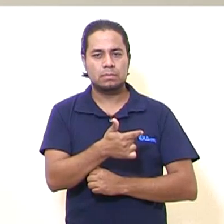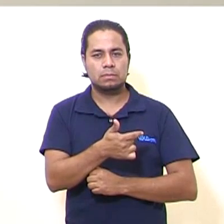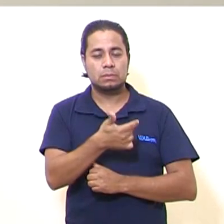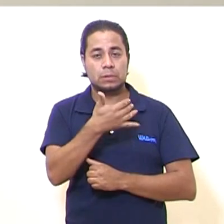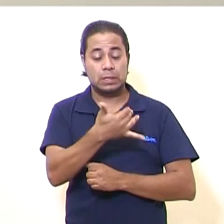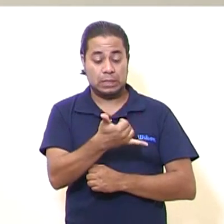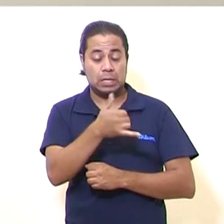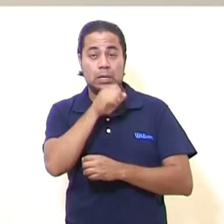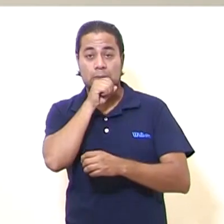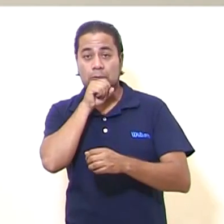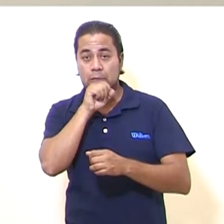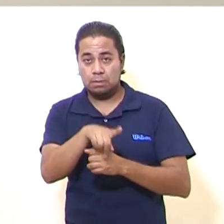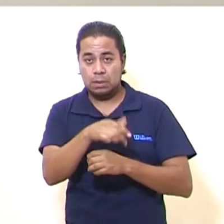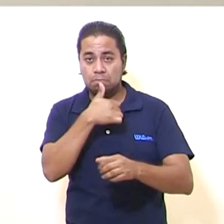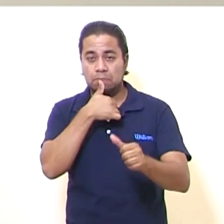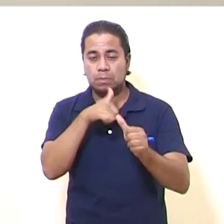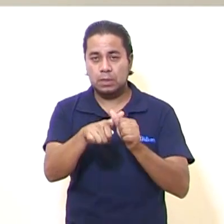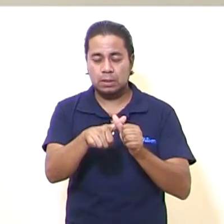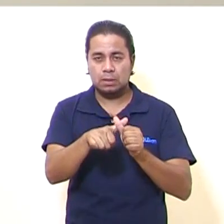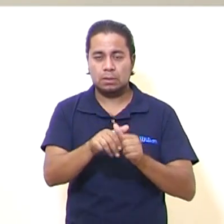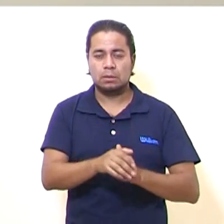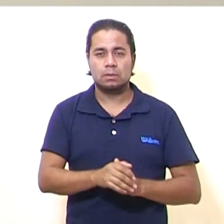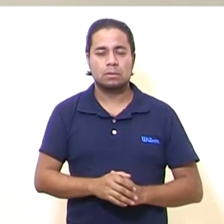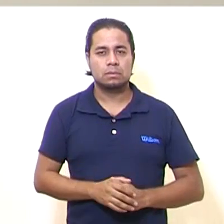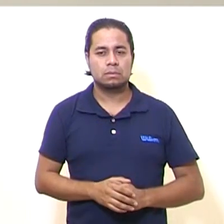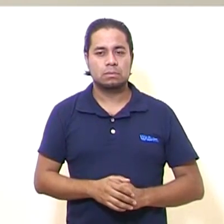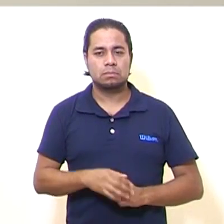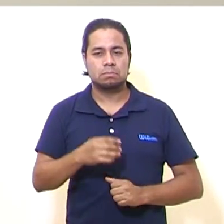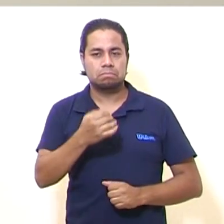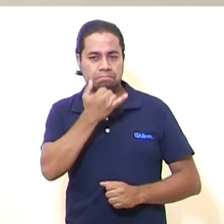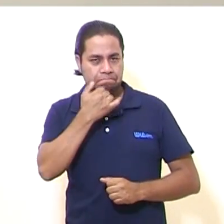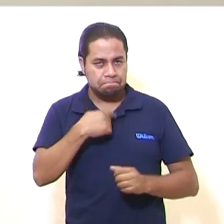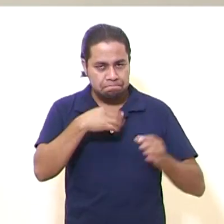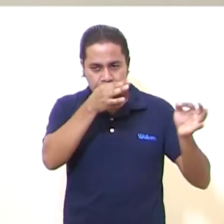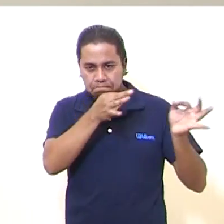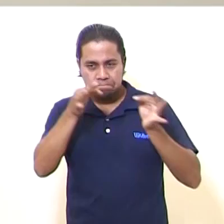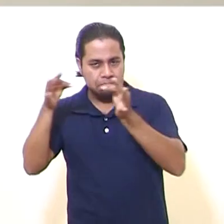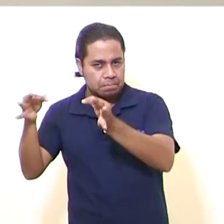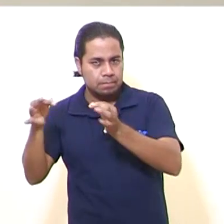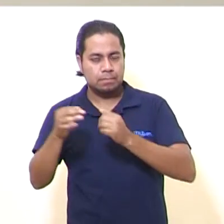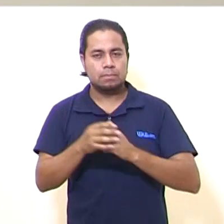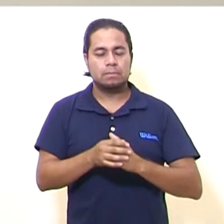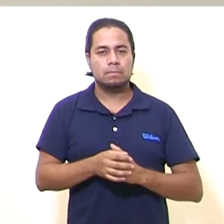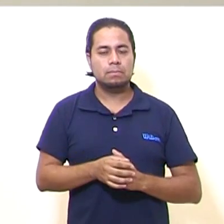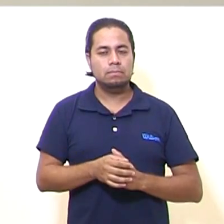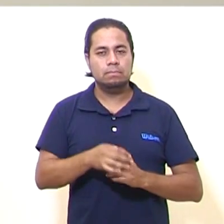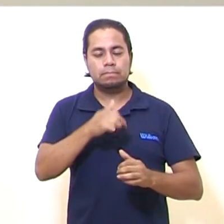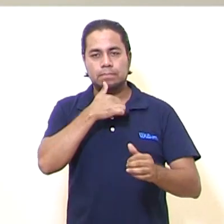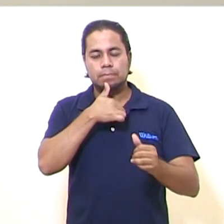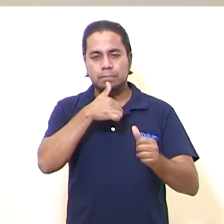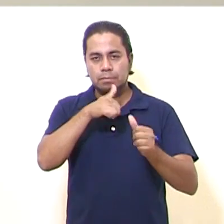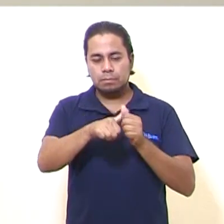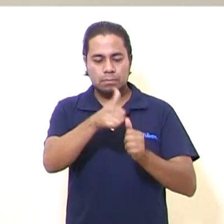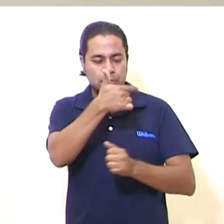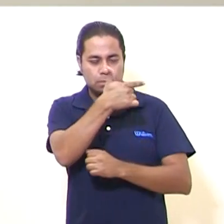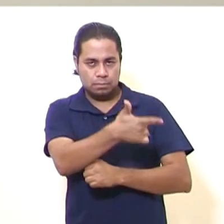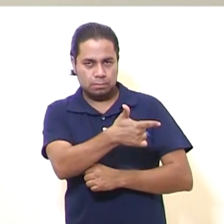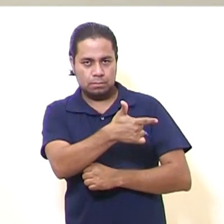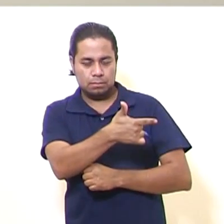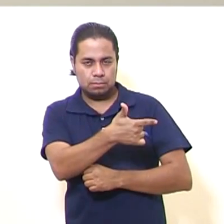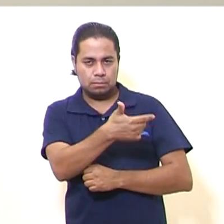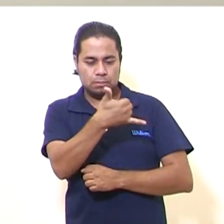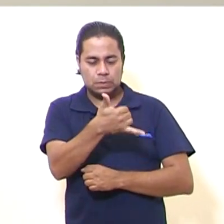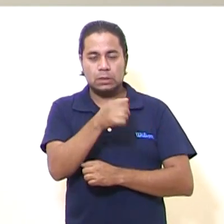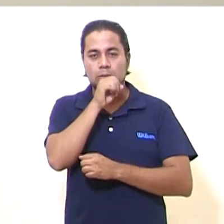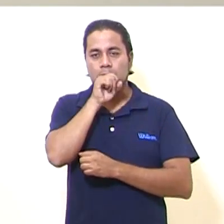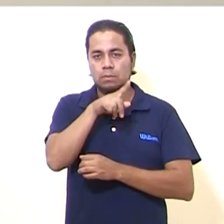y la letra, vamos a pegar este lado, la letra G